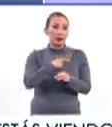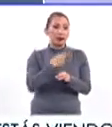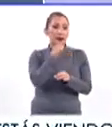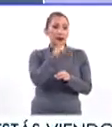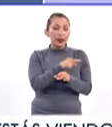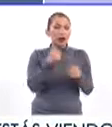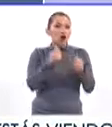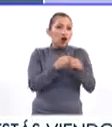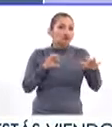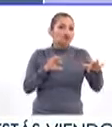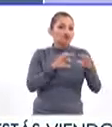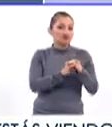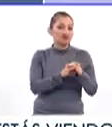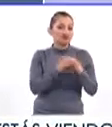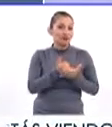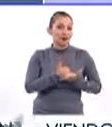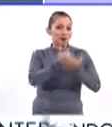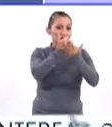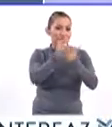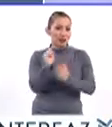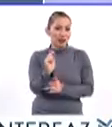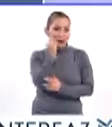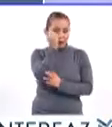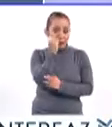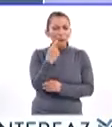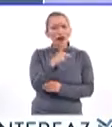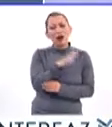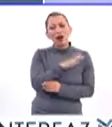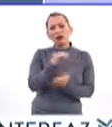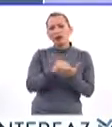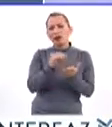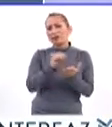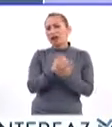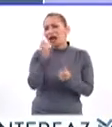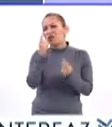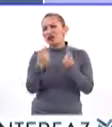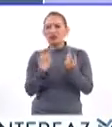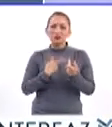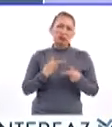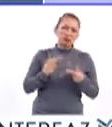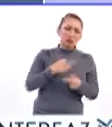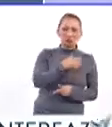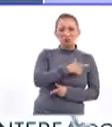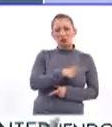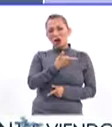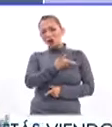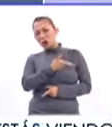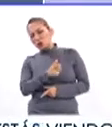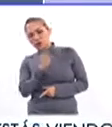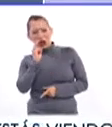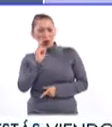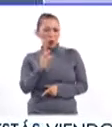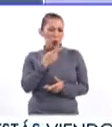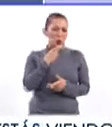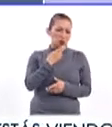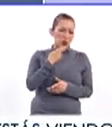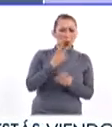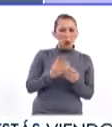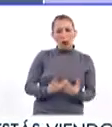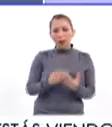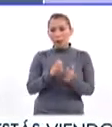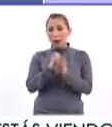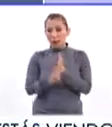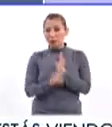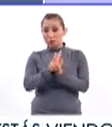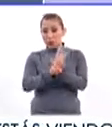entenderla con base en estas herramientas. Sin embargo, existen todavía algunas reticencias con algunos formatos o dispositivos, tales